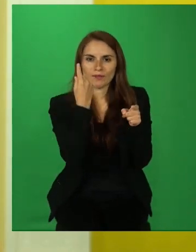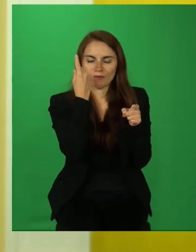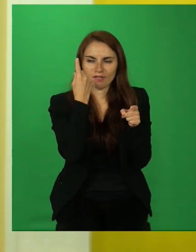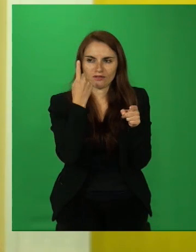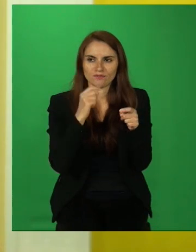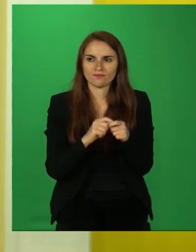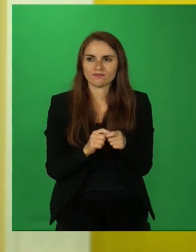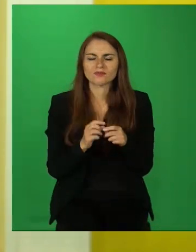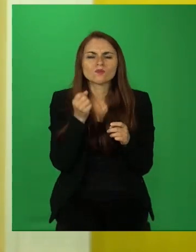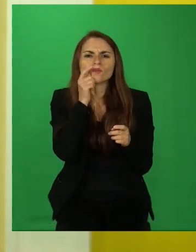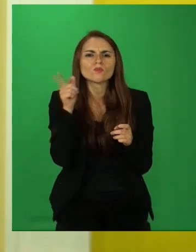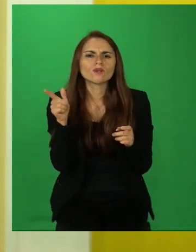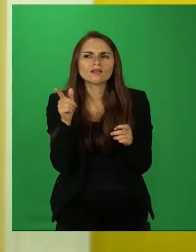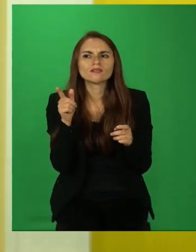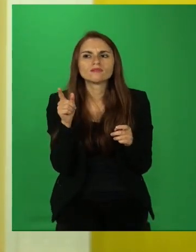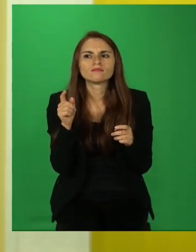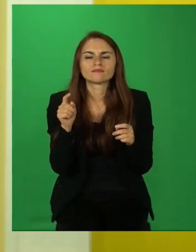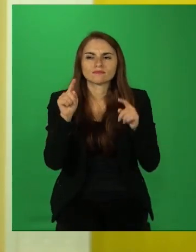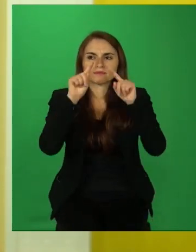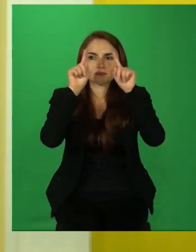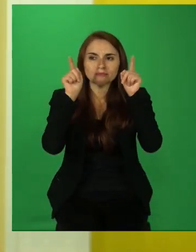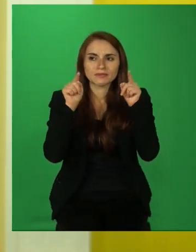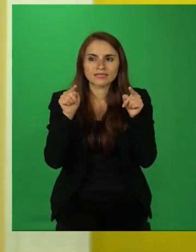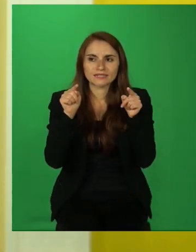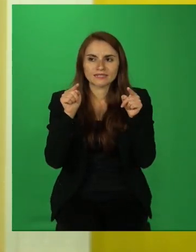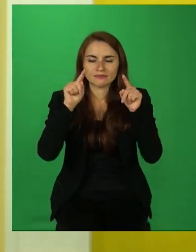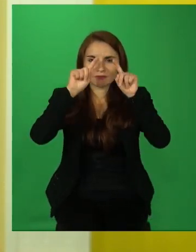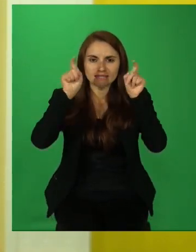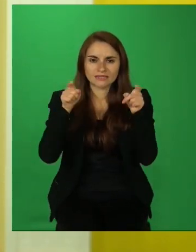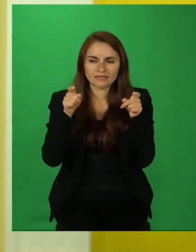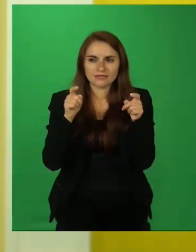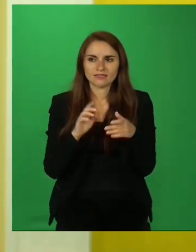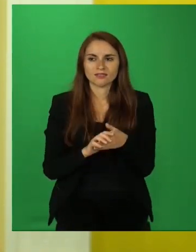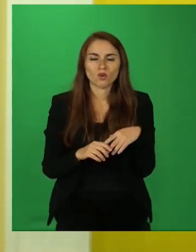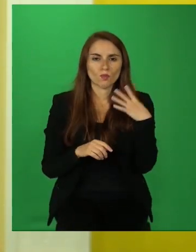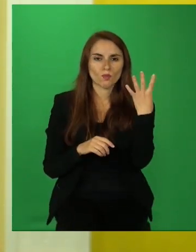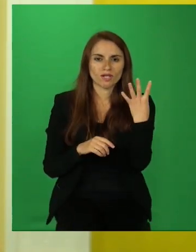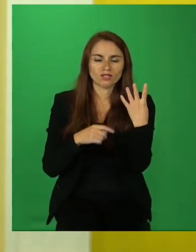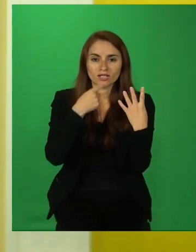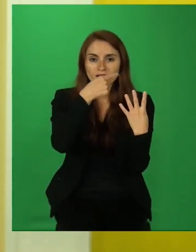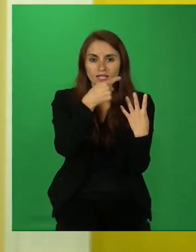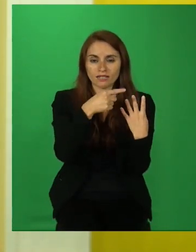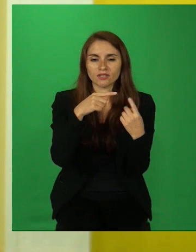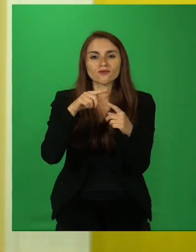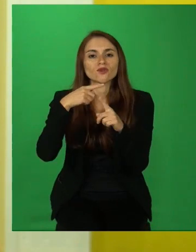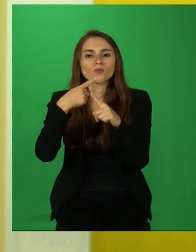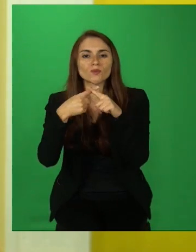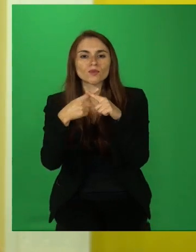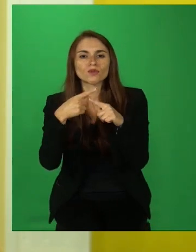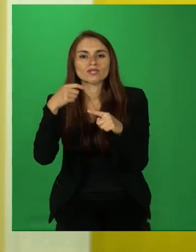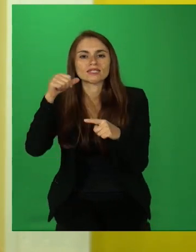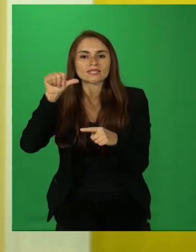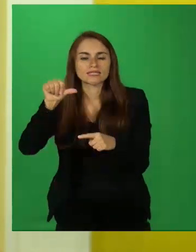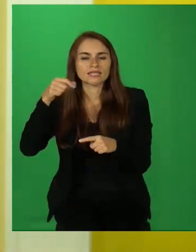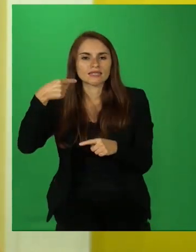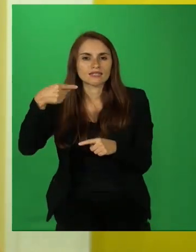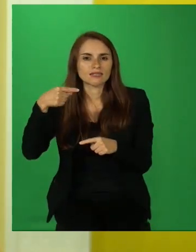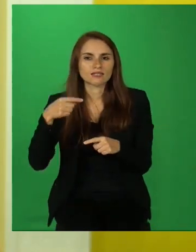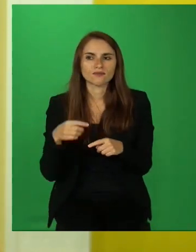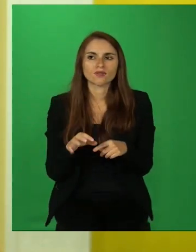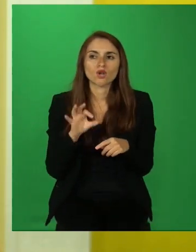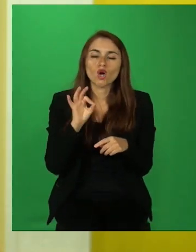cuáles paréntesis el paréntesis que tiene la multiplicación de 4 negativo por 6 negativos o